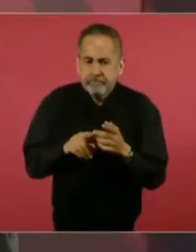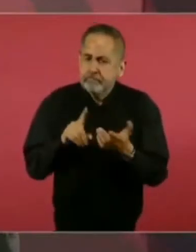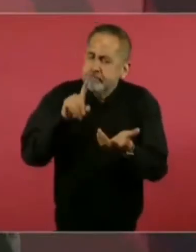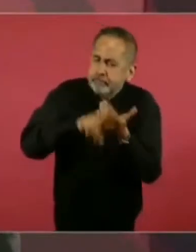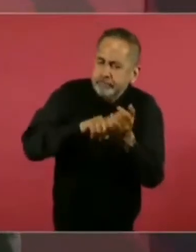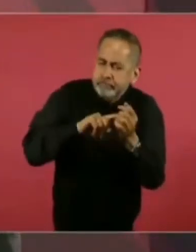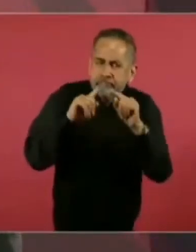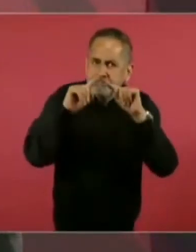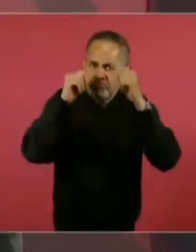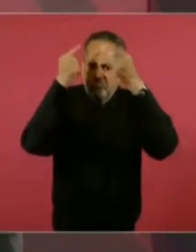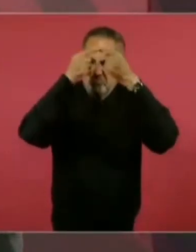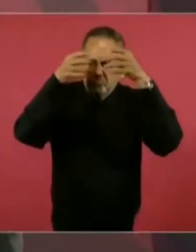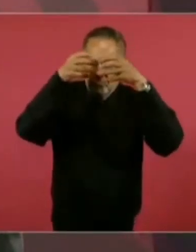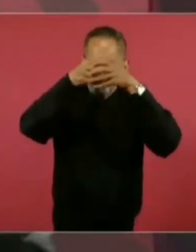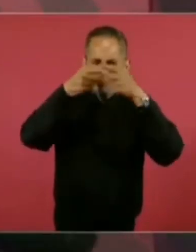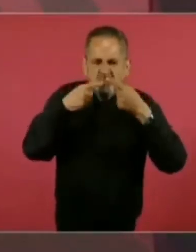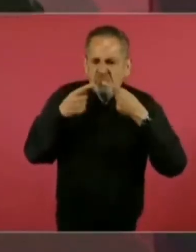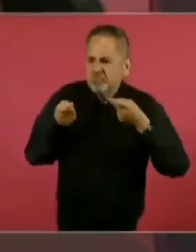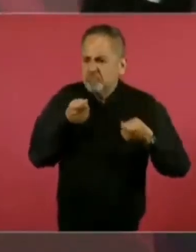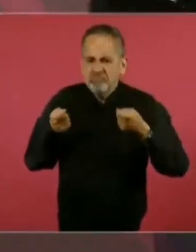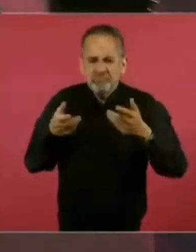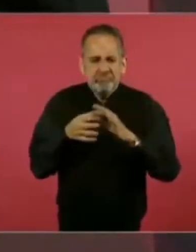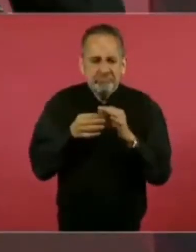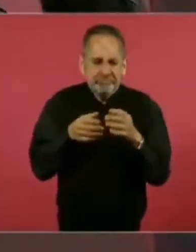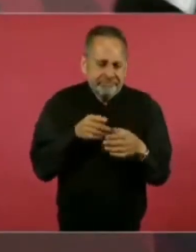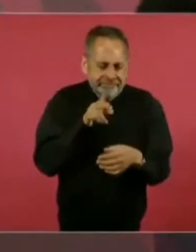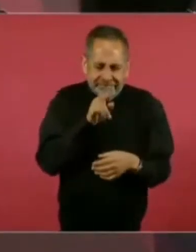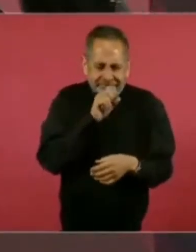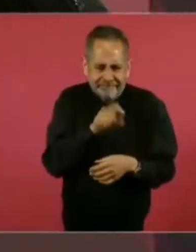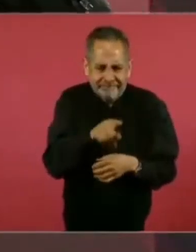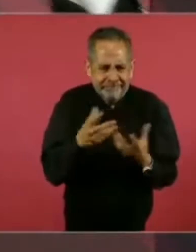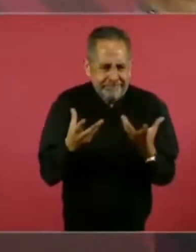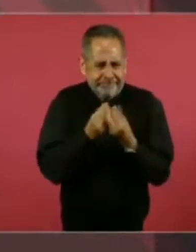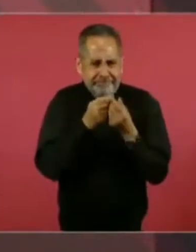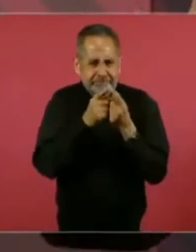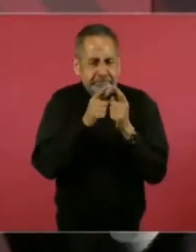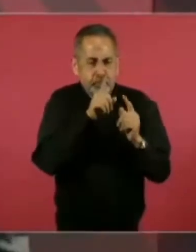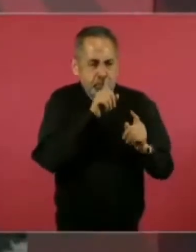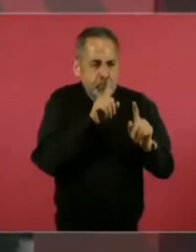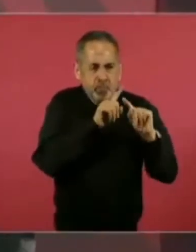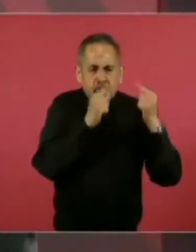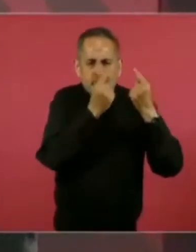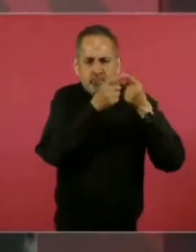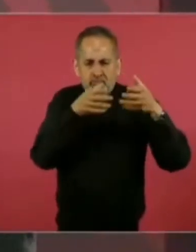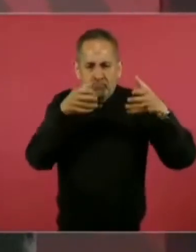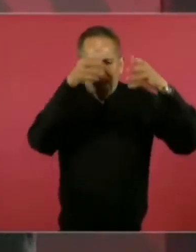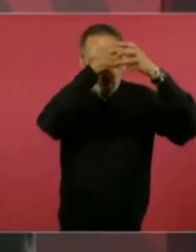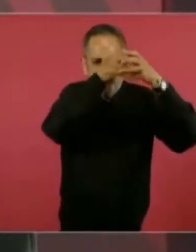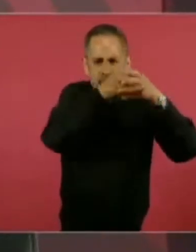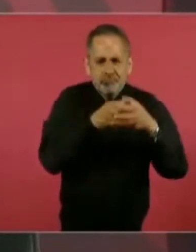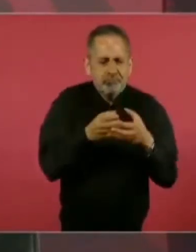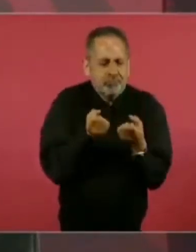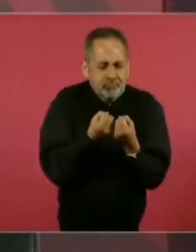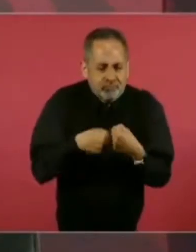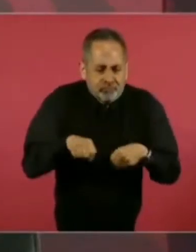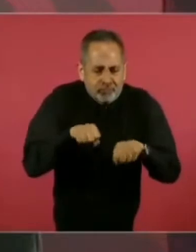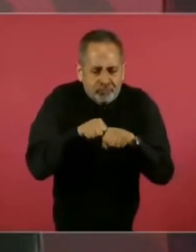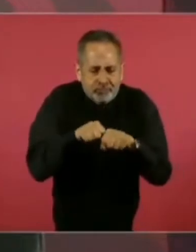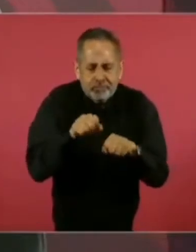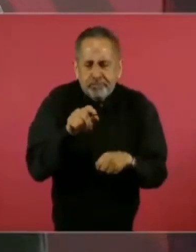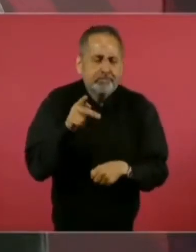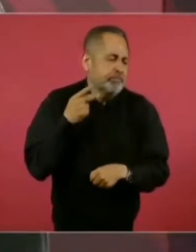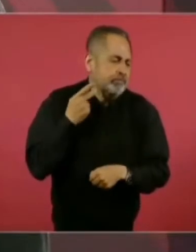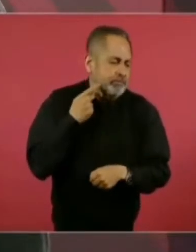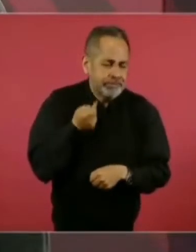cúpula, que no dejan de pertenecer a lo que se llama sociedad política.